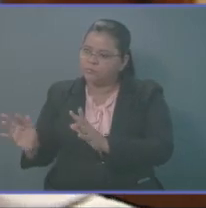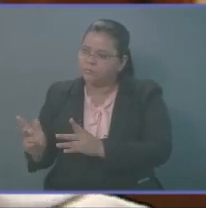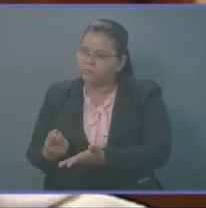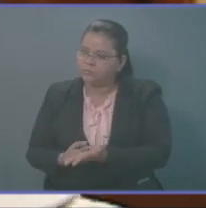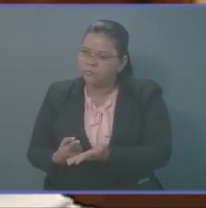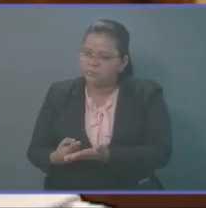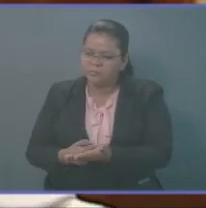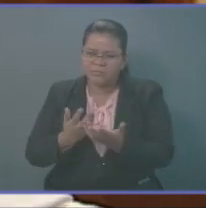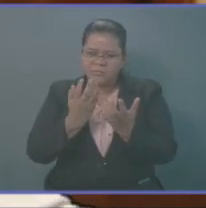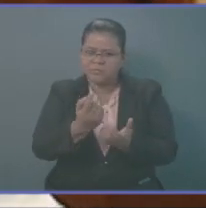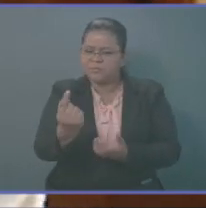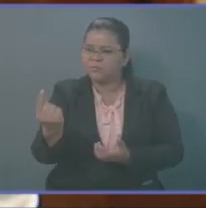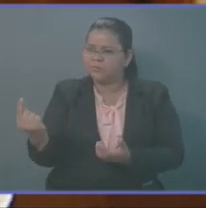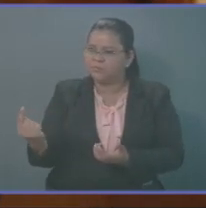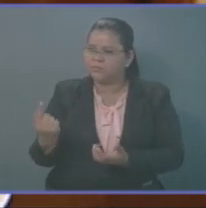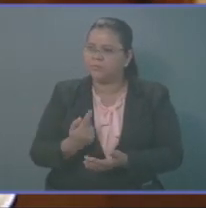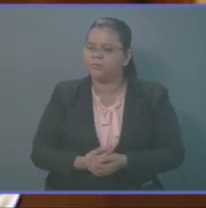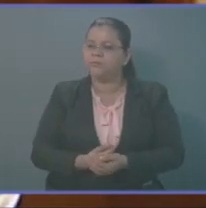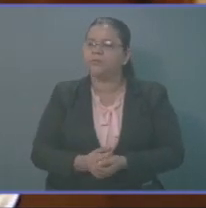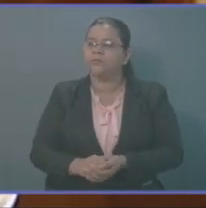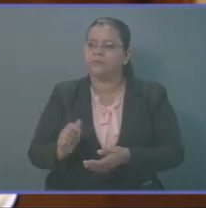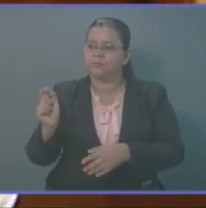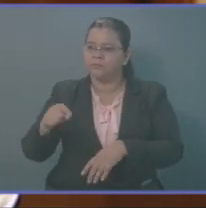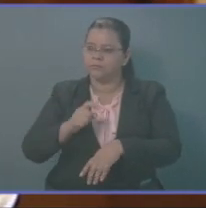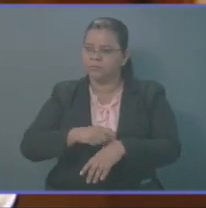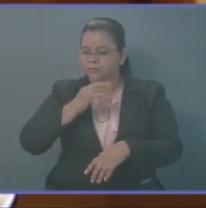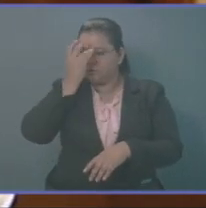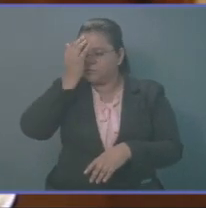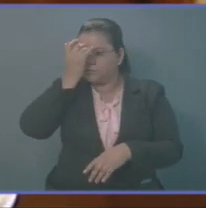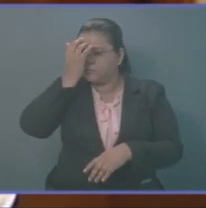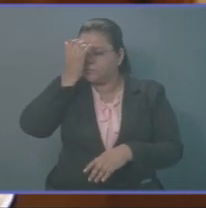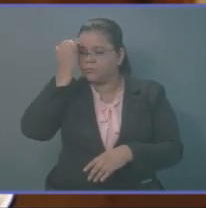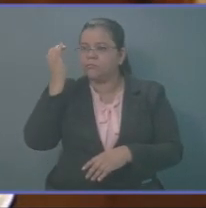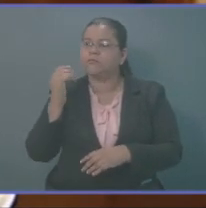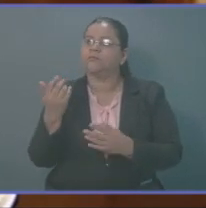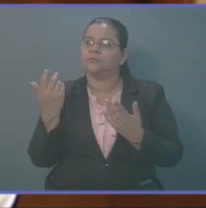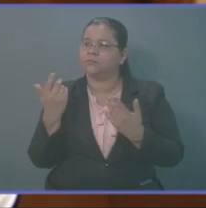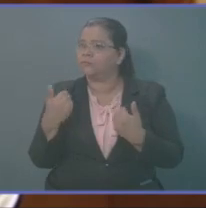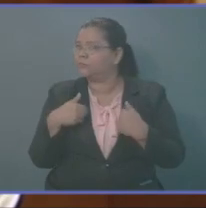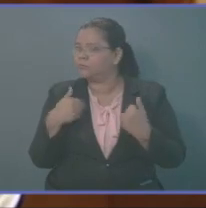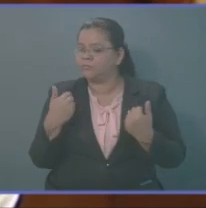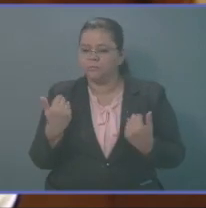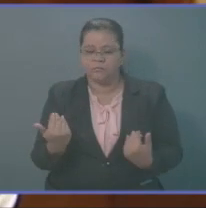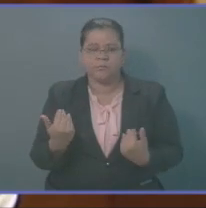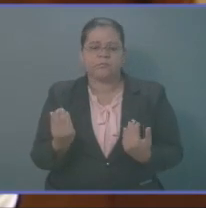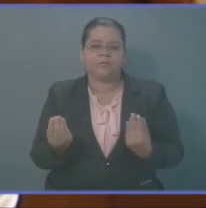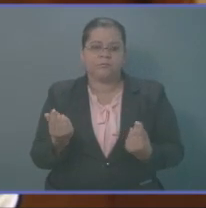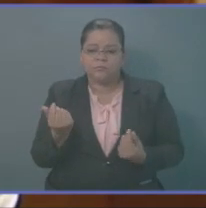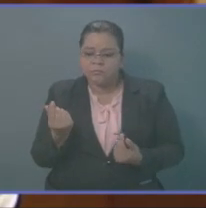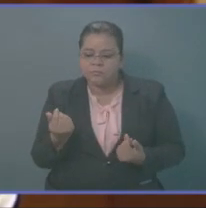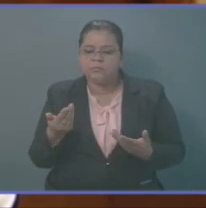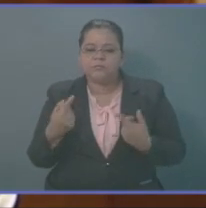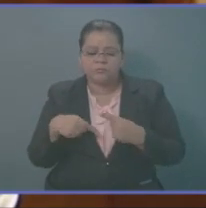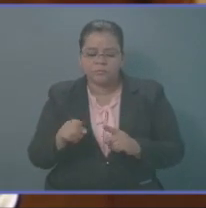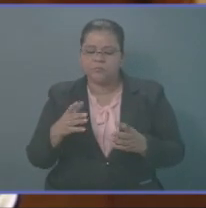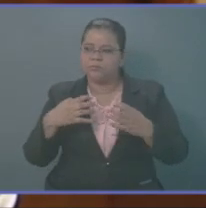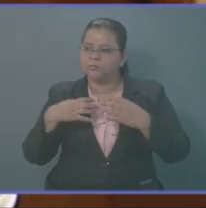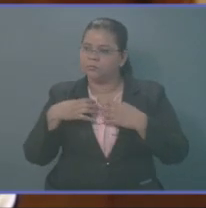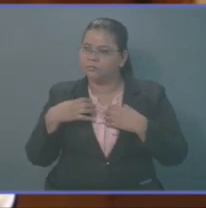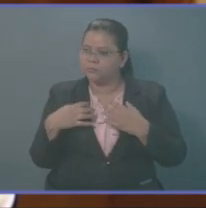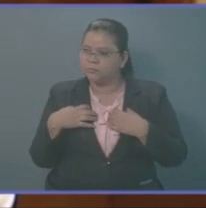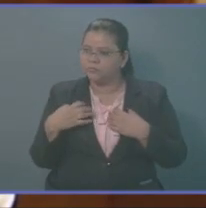muchos habitantes que ahorita están muy preocupados porque ya no tienen cómo poder subsistir.